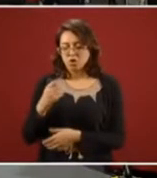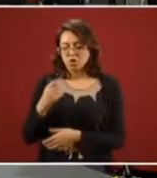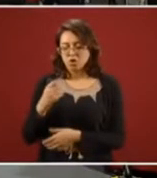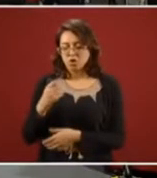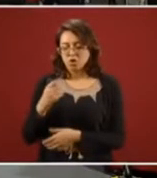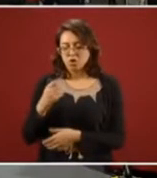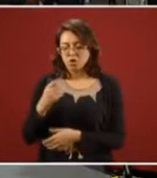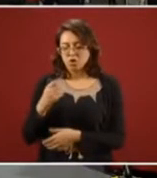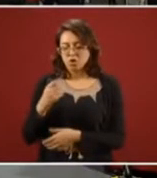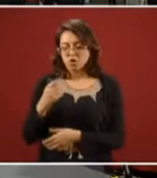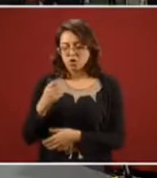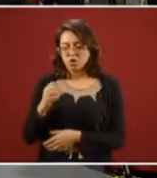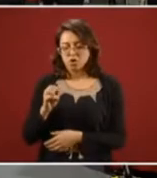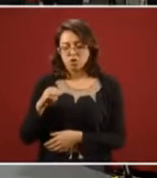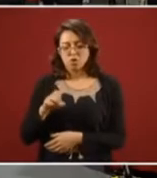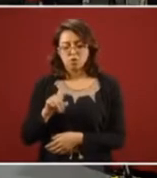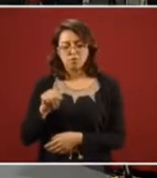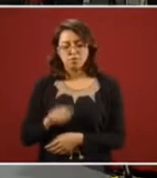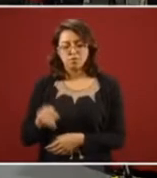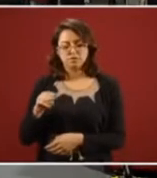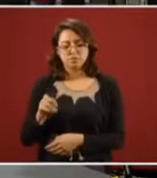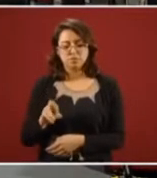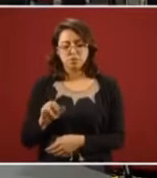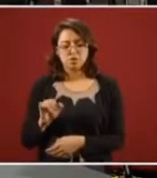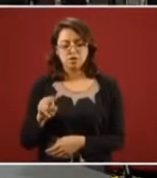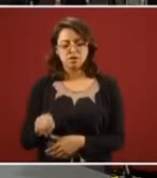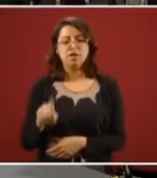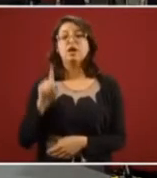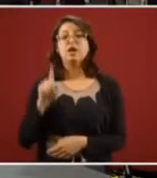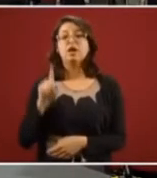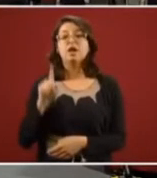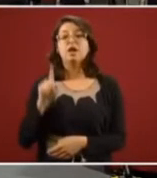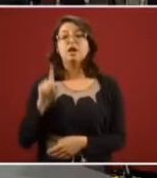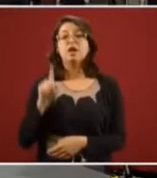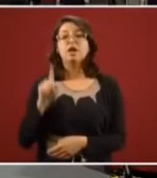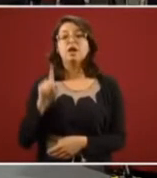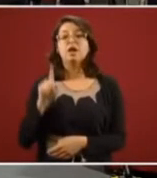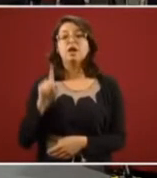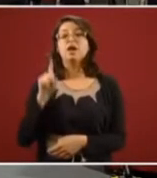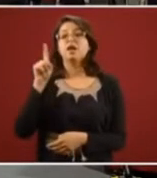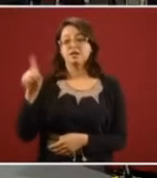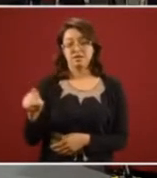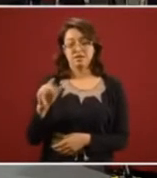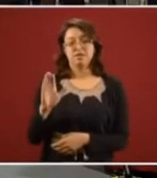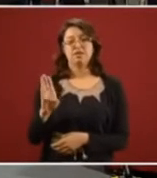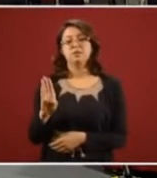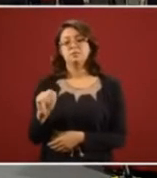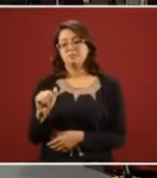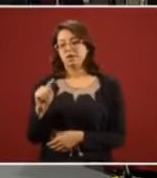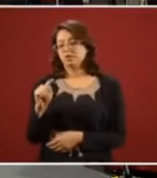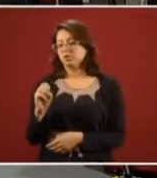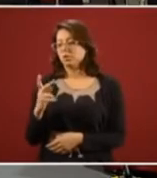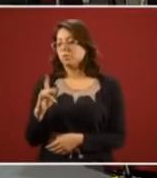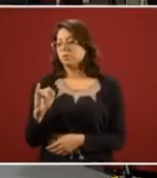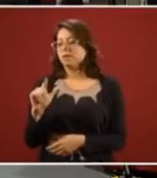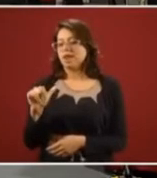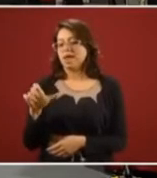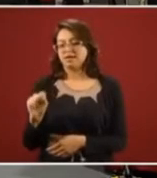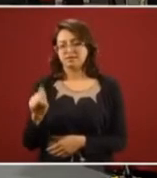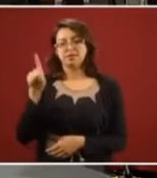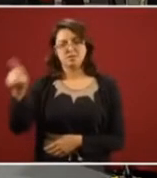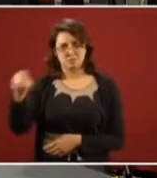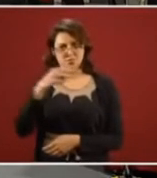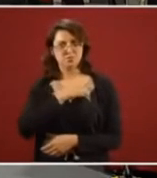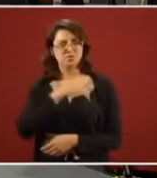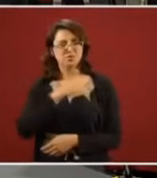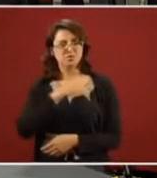gómez marino es por tanto pilas pato pilas que pongan